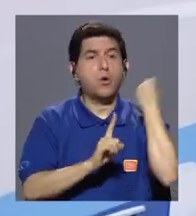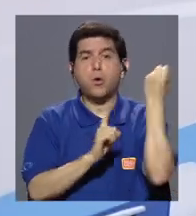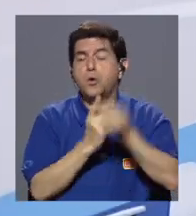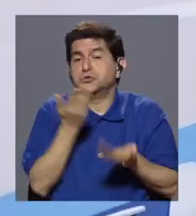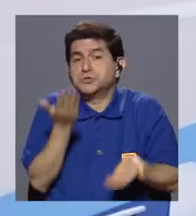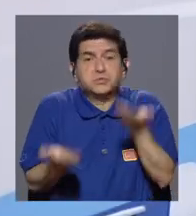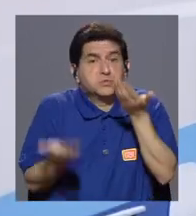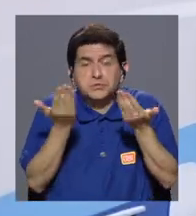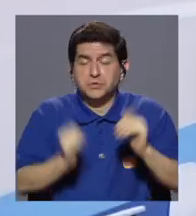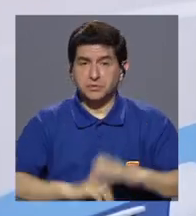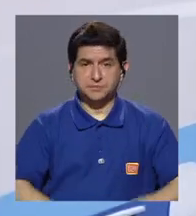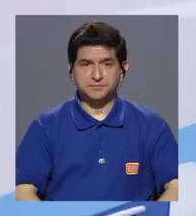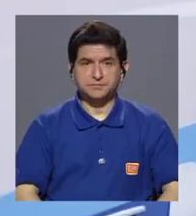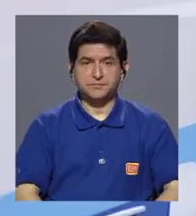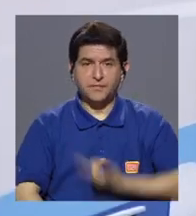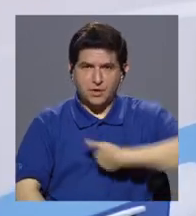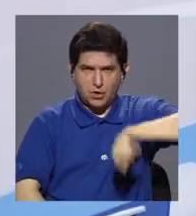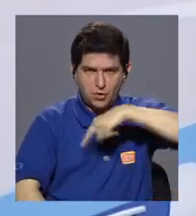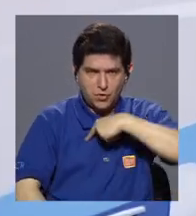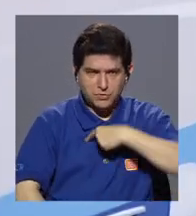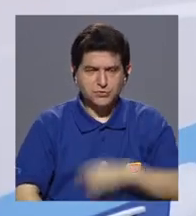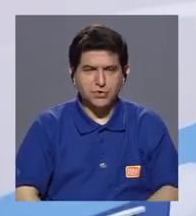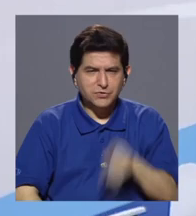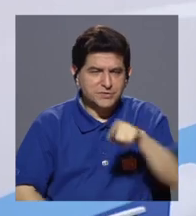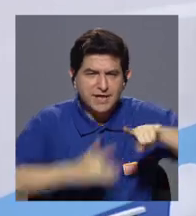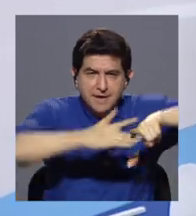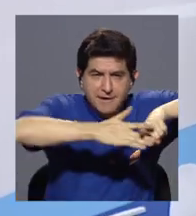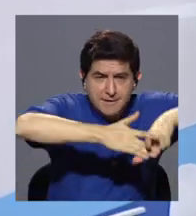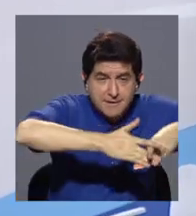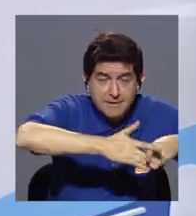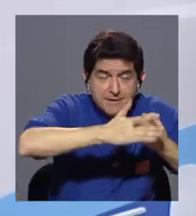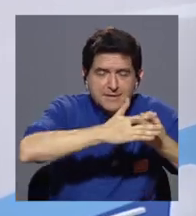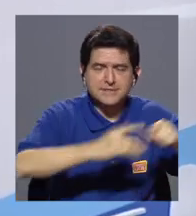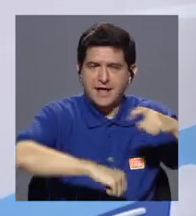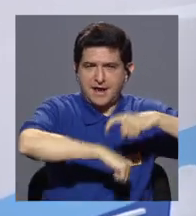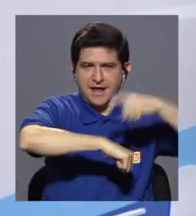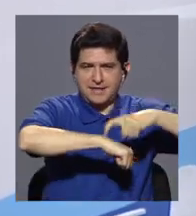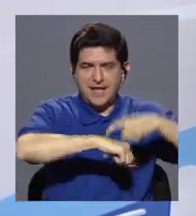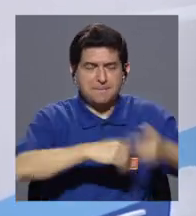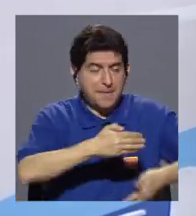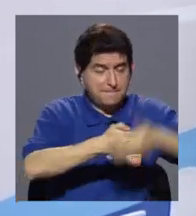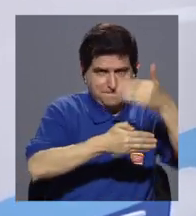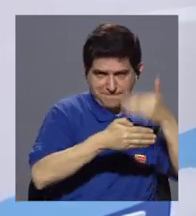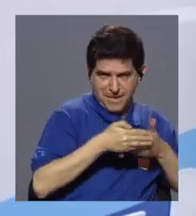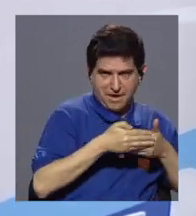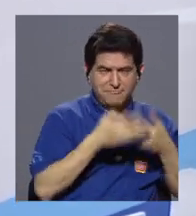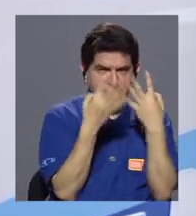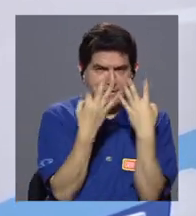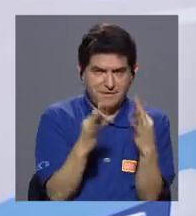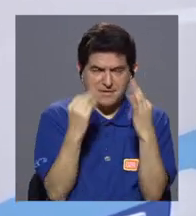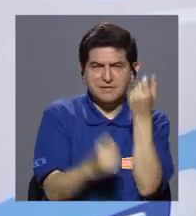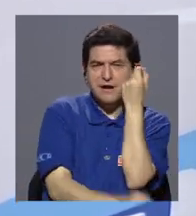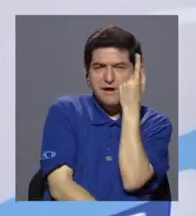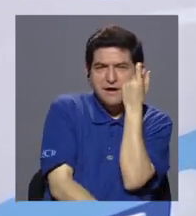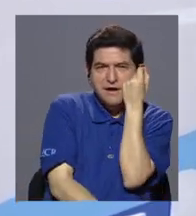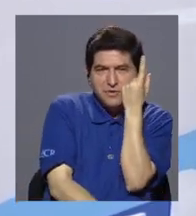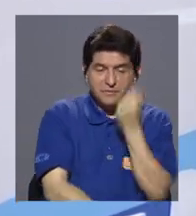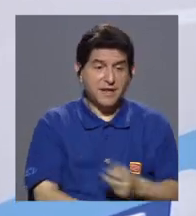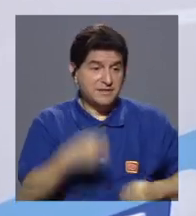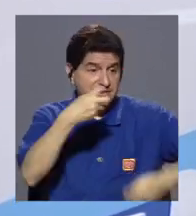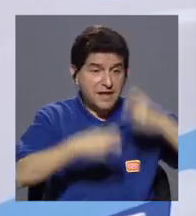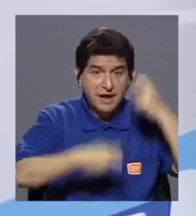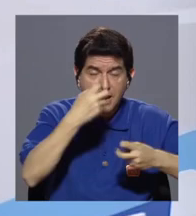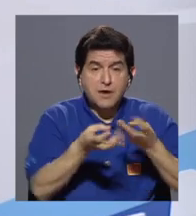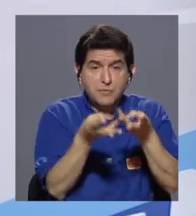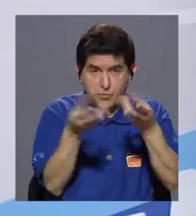situación en particular y les les incubamos hay una etapa que es de preincubación donde procuramos que entiendan cuál es el